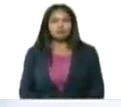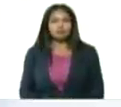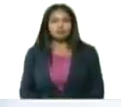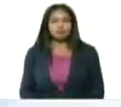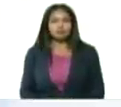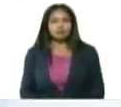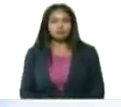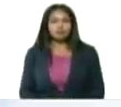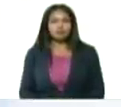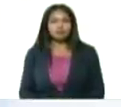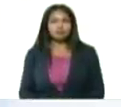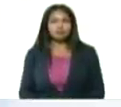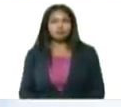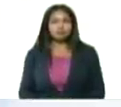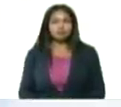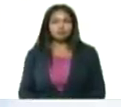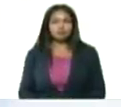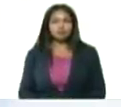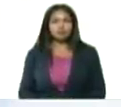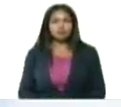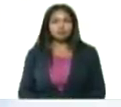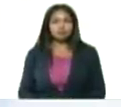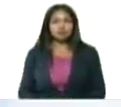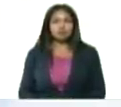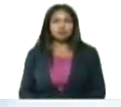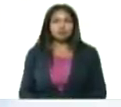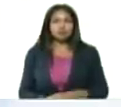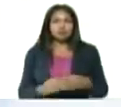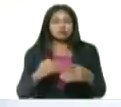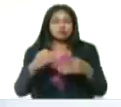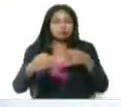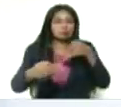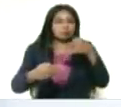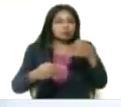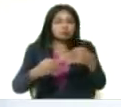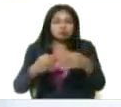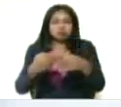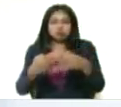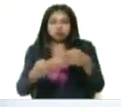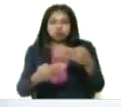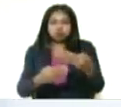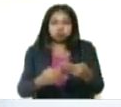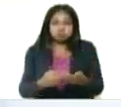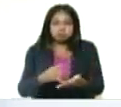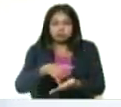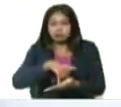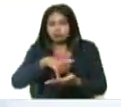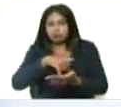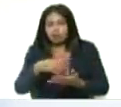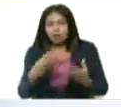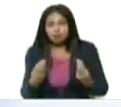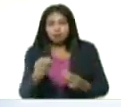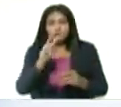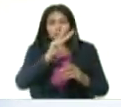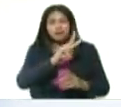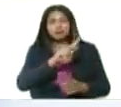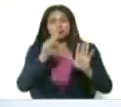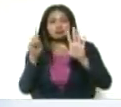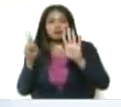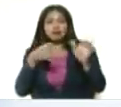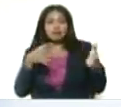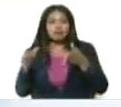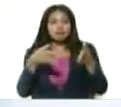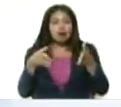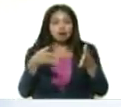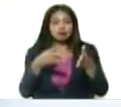COVID-19. Tuvo una evolución tórpida, el 26 de marzo lo tuvimos que ingresar a la unidad de